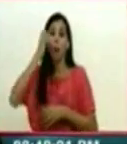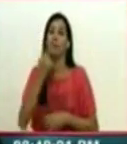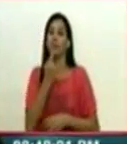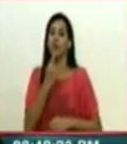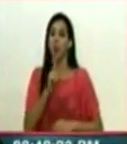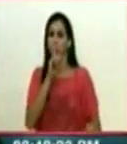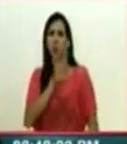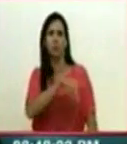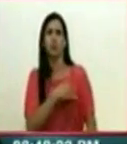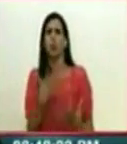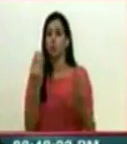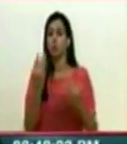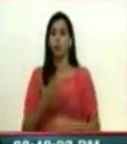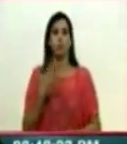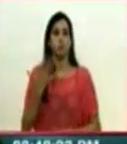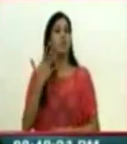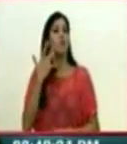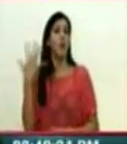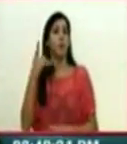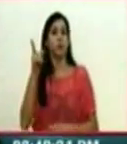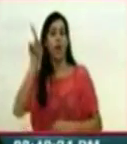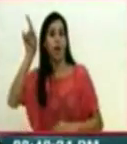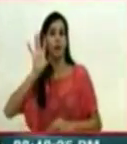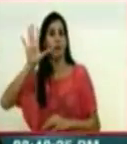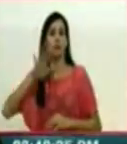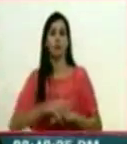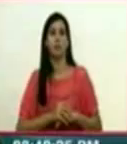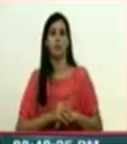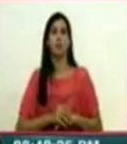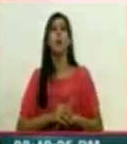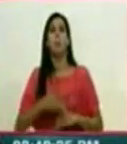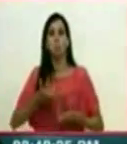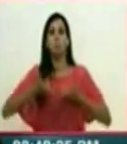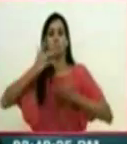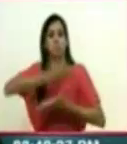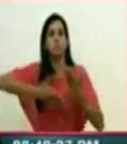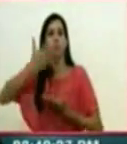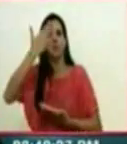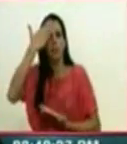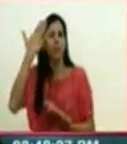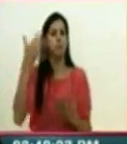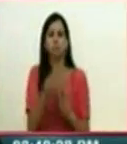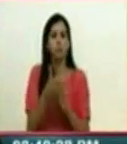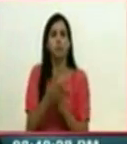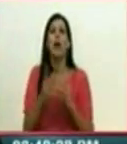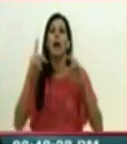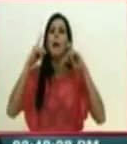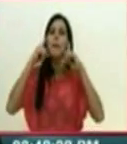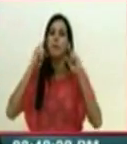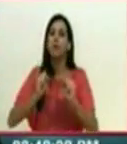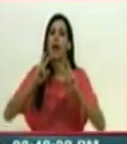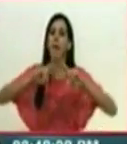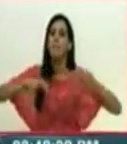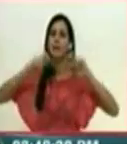una universidad con tanto prestigio en el viejo continente permitirá además el intercambio de conocimientos entre investigadores venezolanos